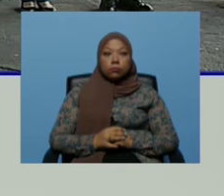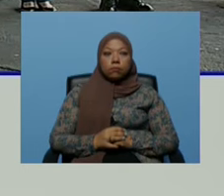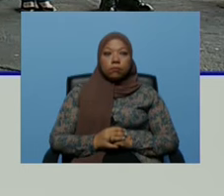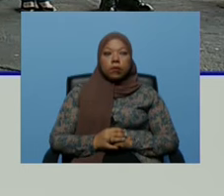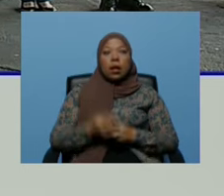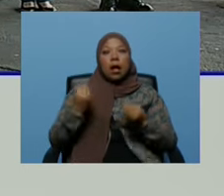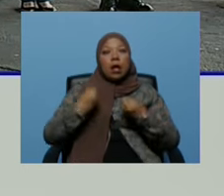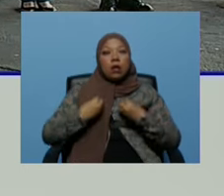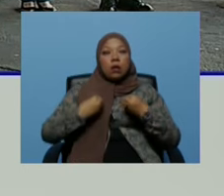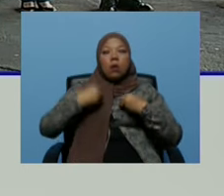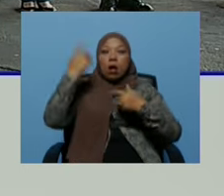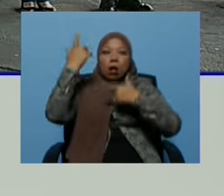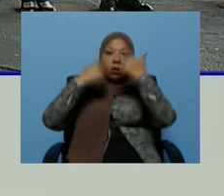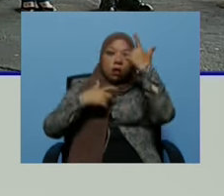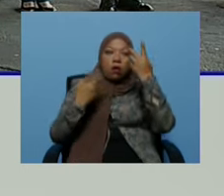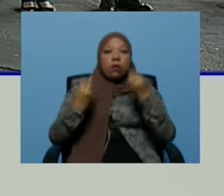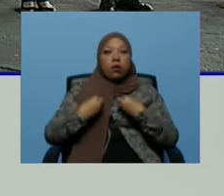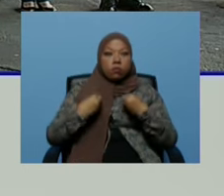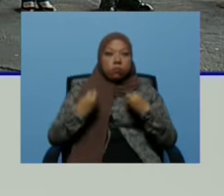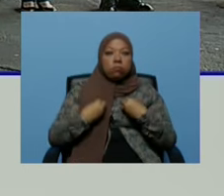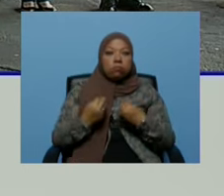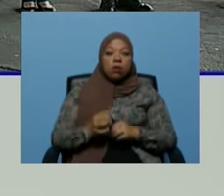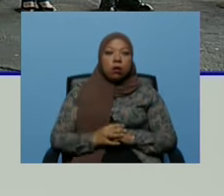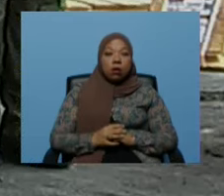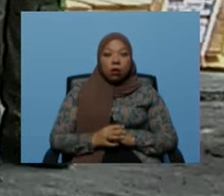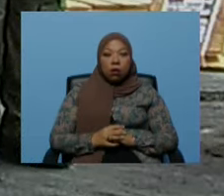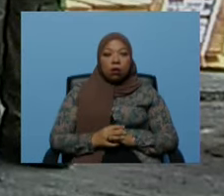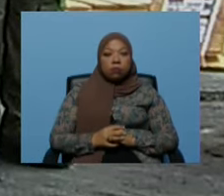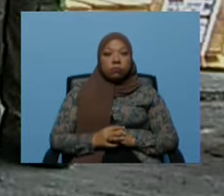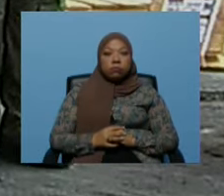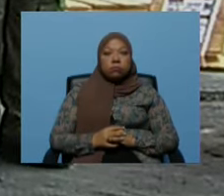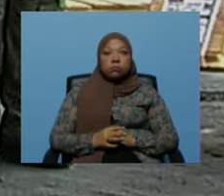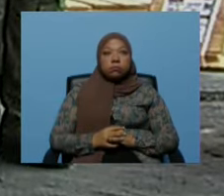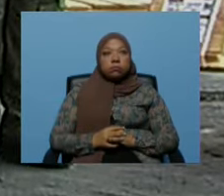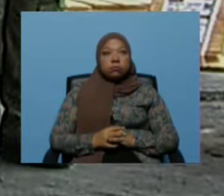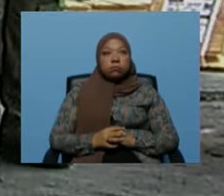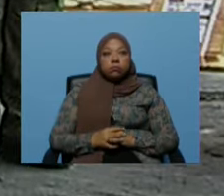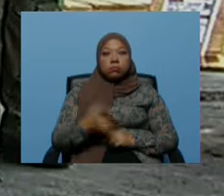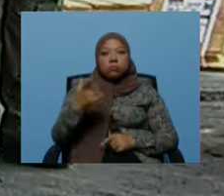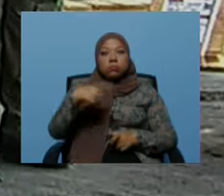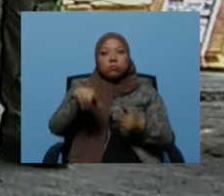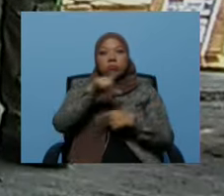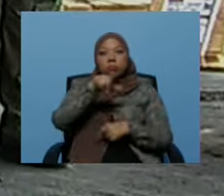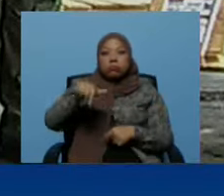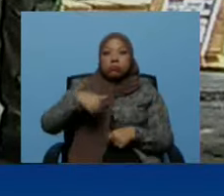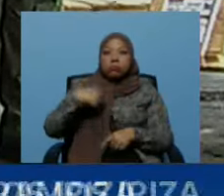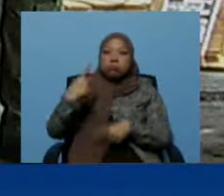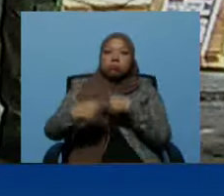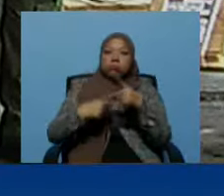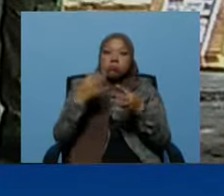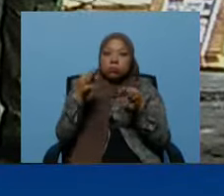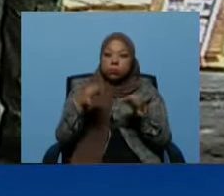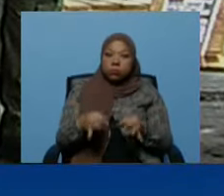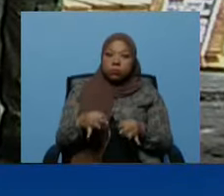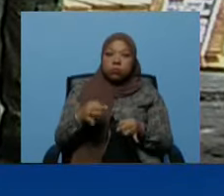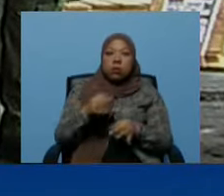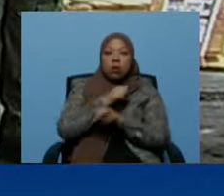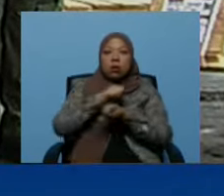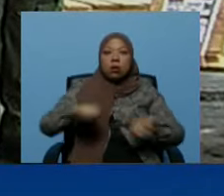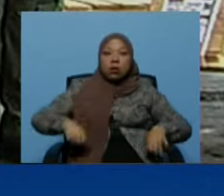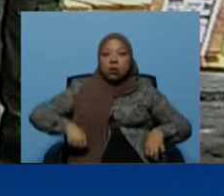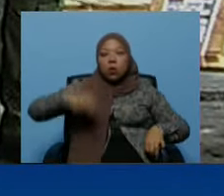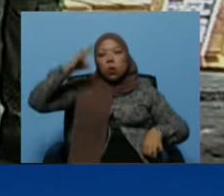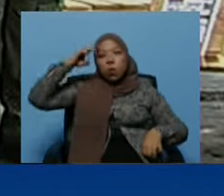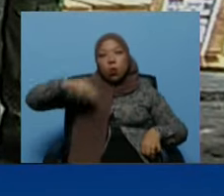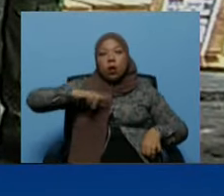Vive mi comandante en jefe. Respetuosamente le habla el general de división Erasmo Eduardo Ramos Irisa, comandante